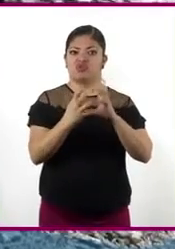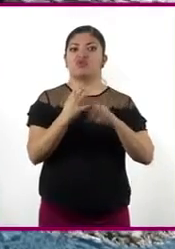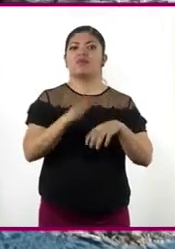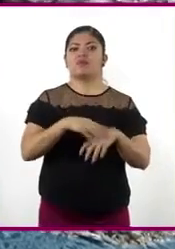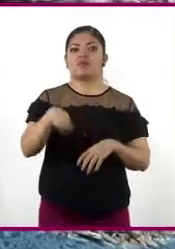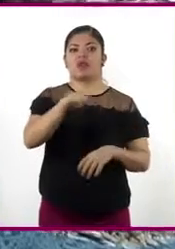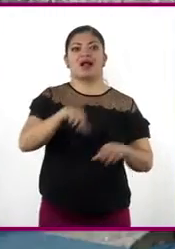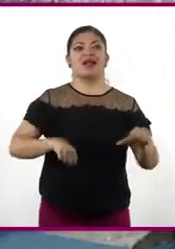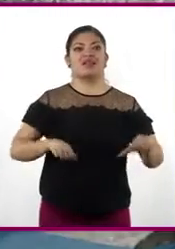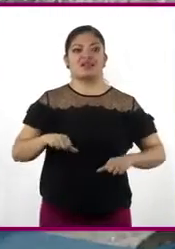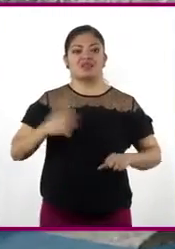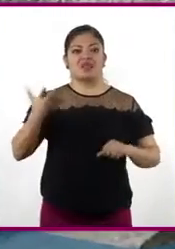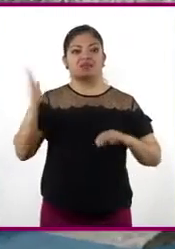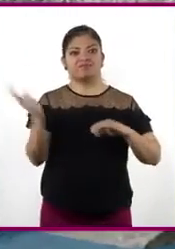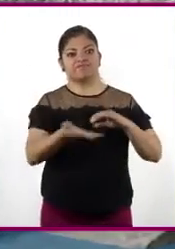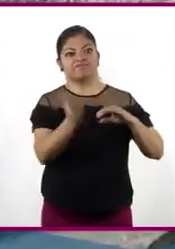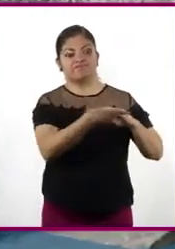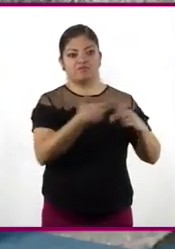humanas.